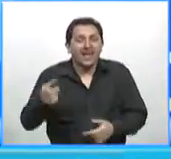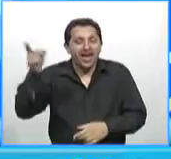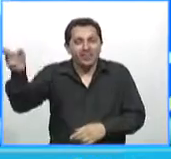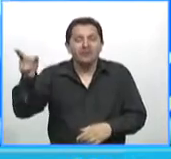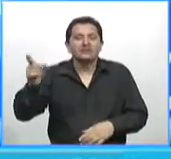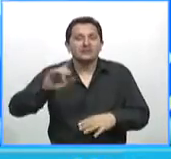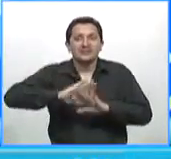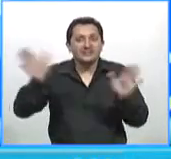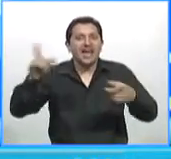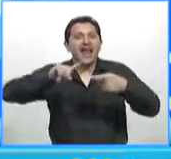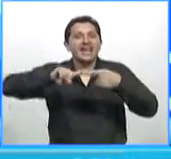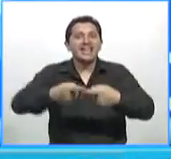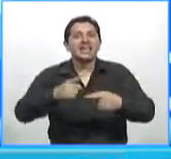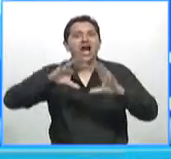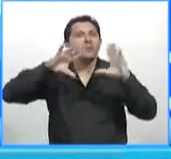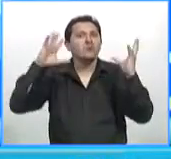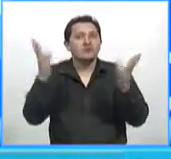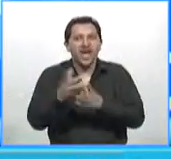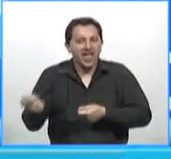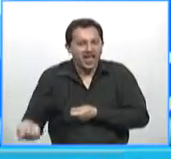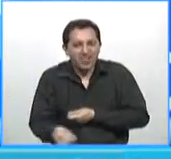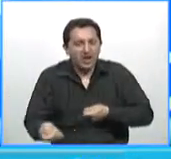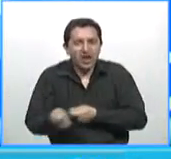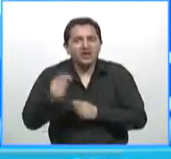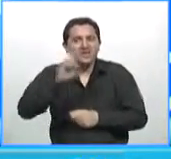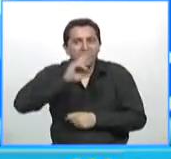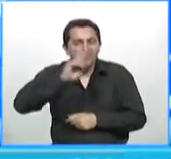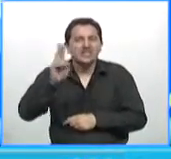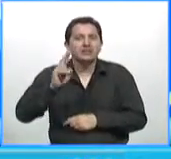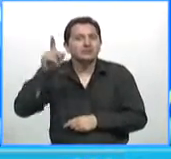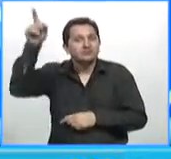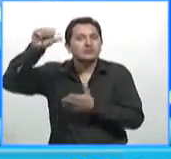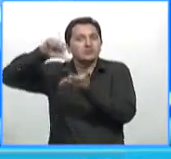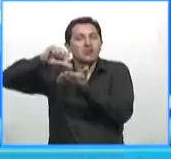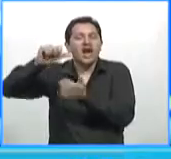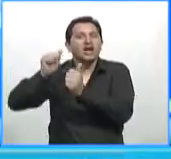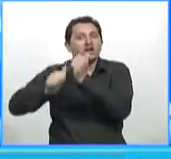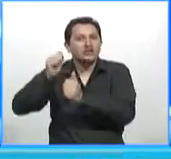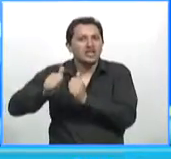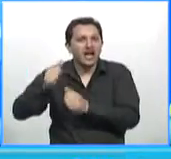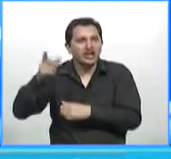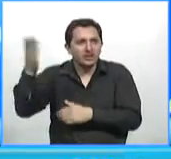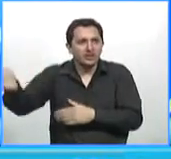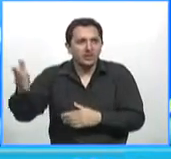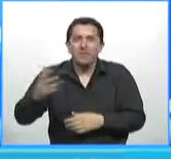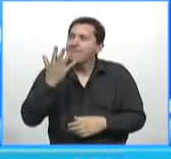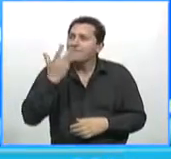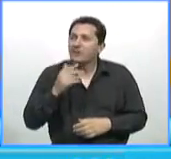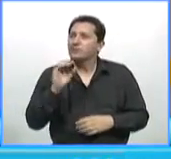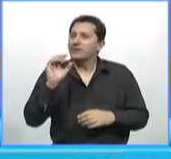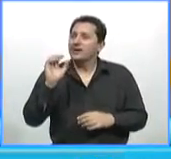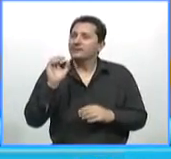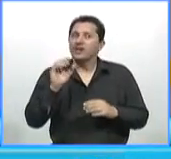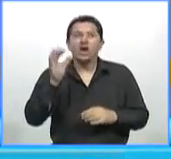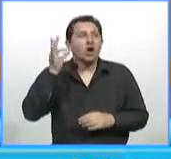quedar con la Liga Mundial de Hockey Femenino en Rosario. Es la goalkeeper de las Leonas. Me gusta decirlo de esta manera. Estoy hablando de